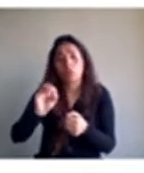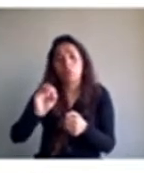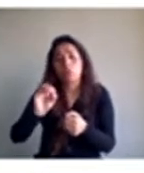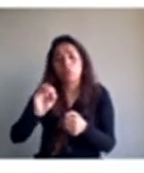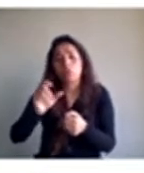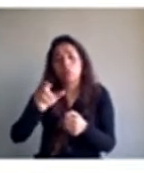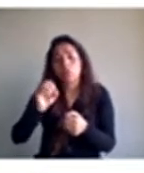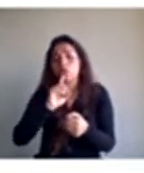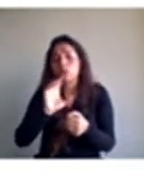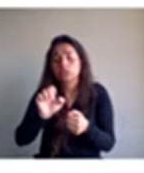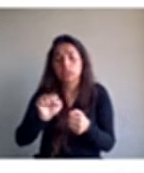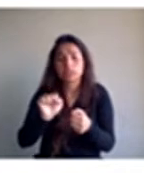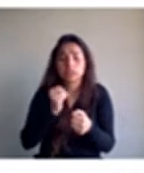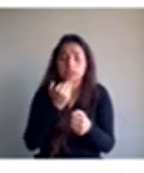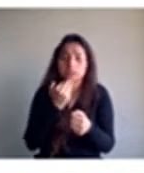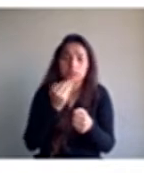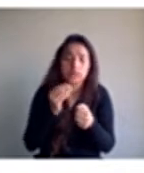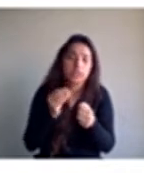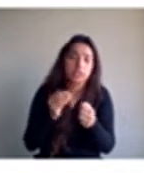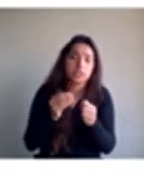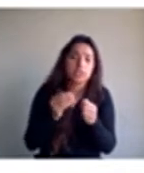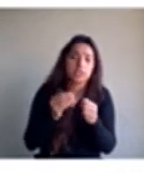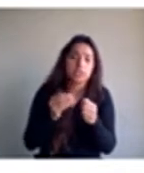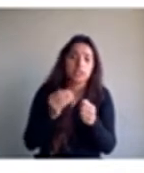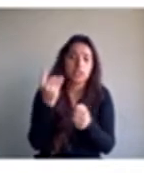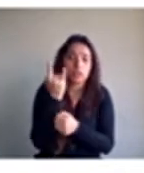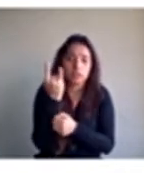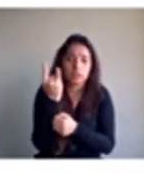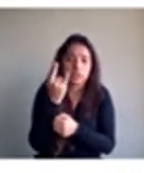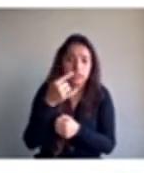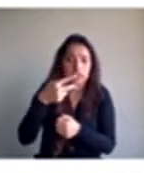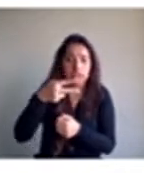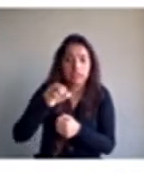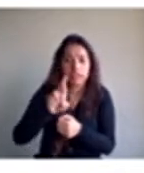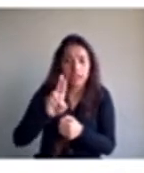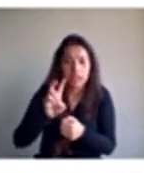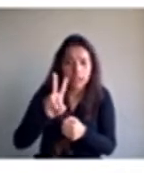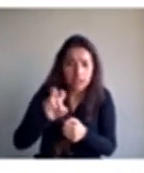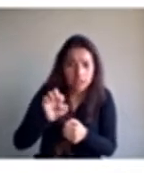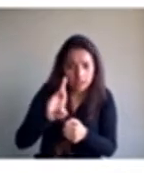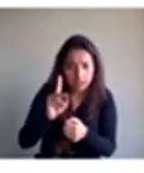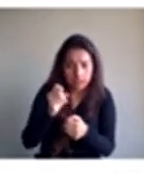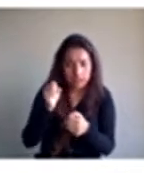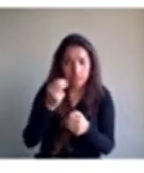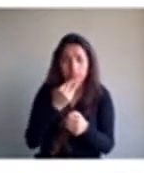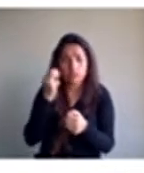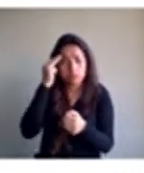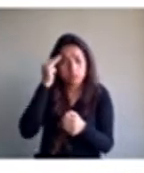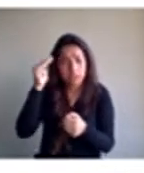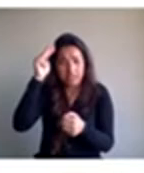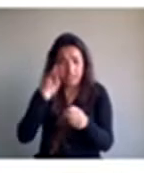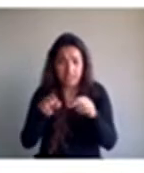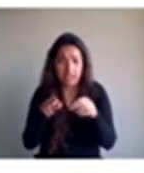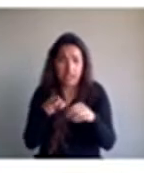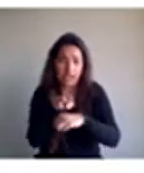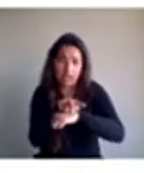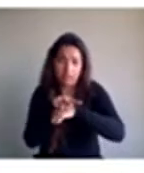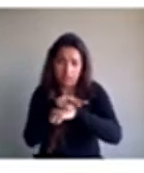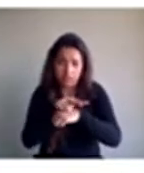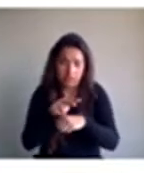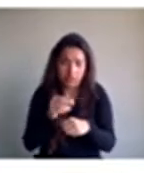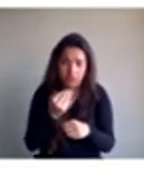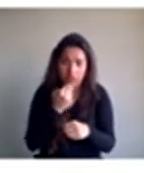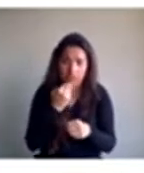una universidad deja y el máster en la administración y en políticas públicas de las